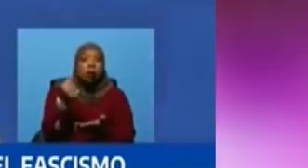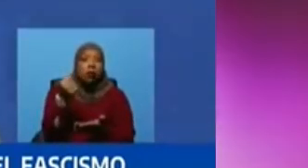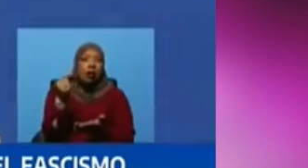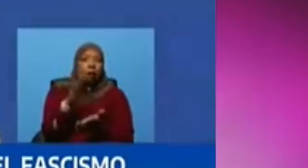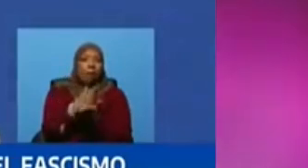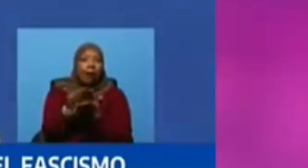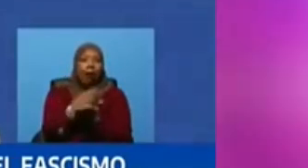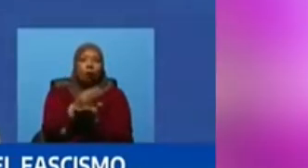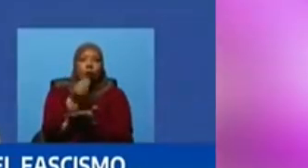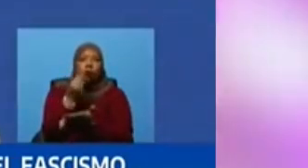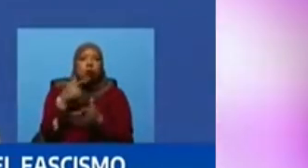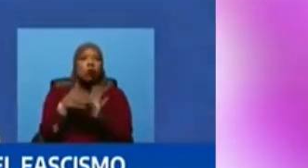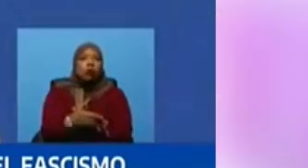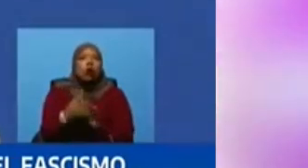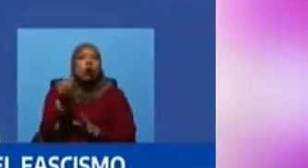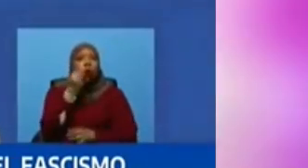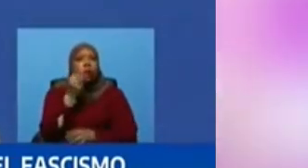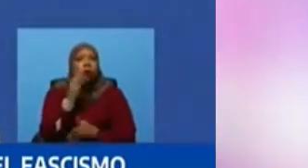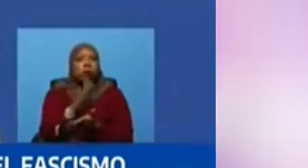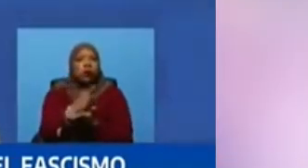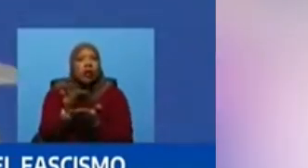Afortunadamente, ¿ustedes saben por qué comíamos sardina?